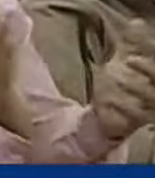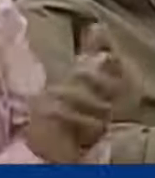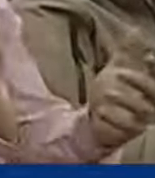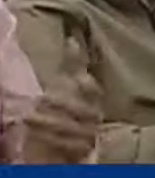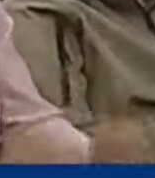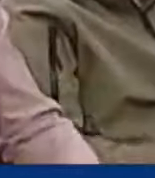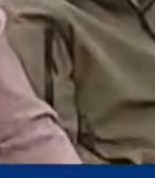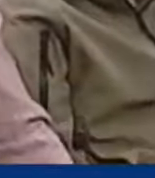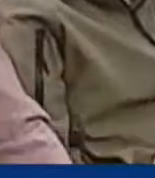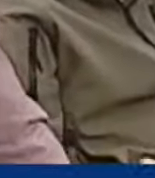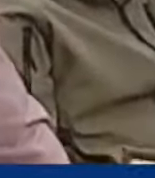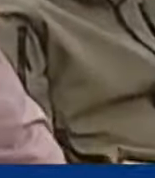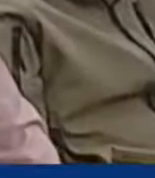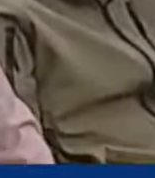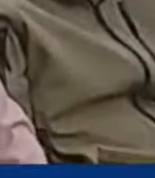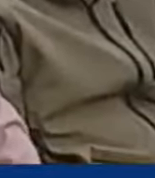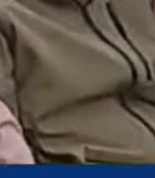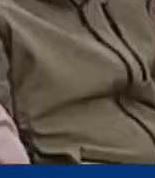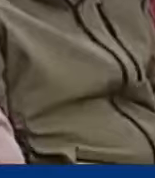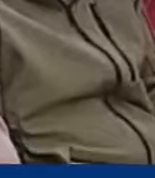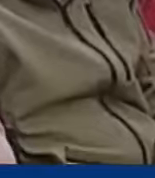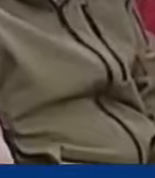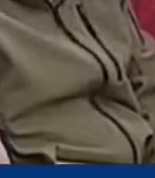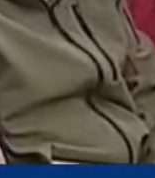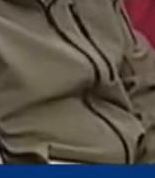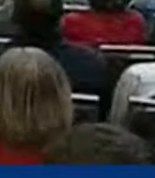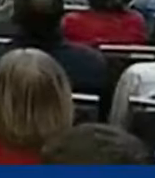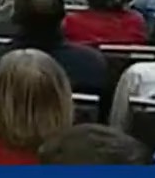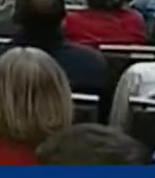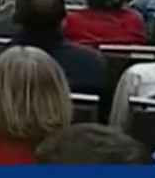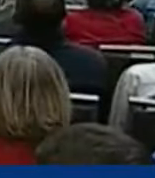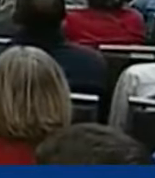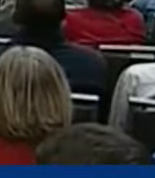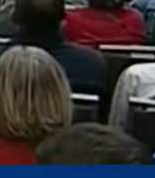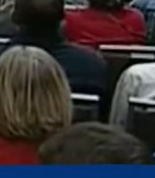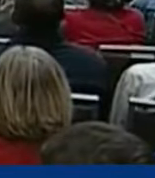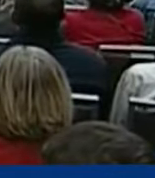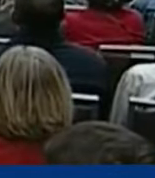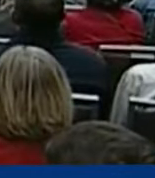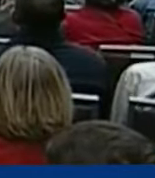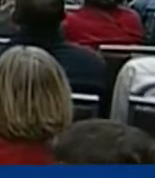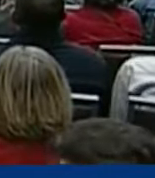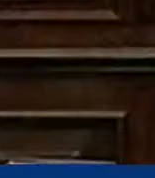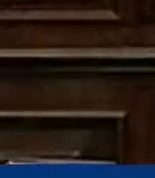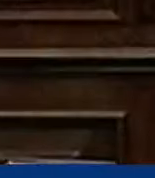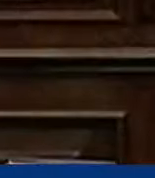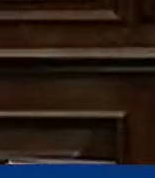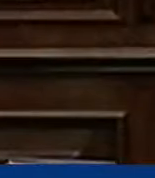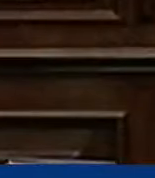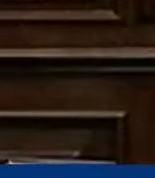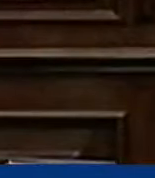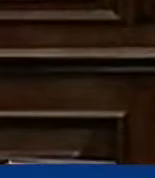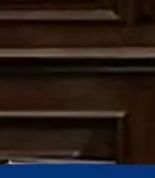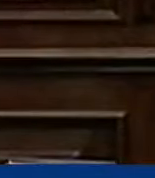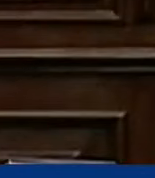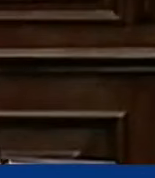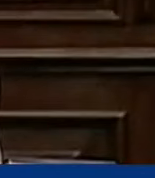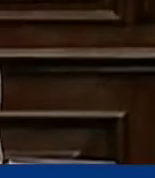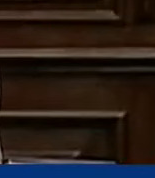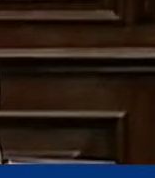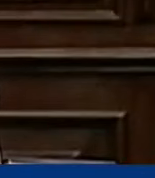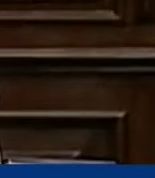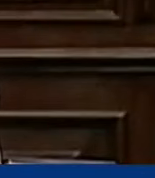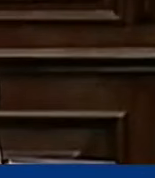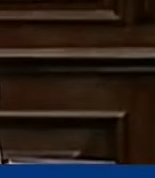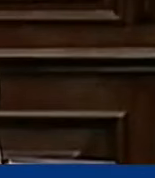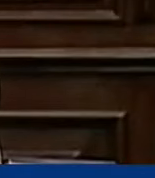y no lo digo yo, lo dice Chávez, en tantas cartas que escribía Adán, desde que fue